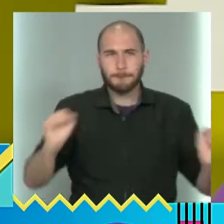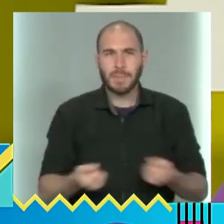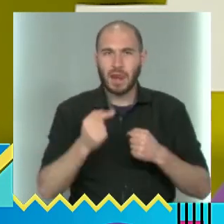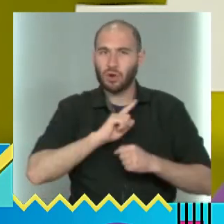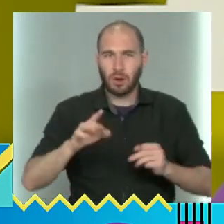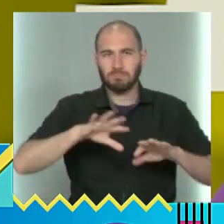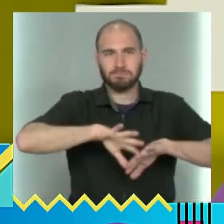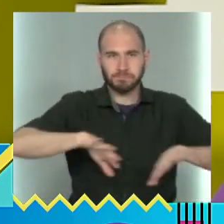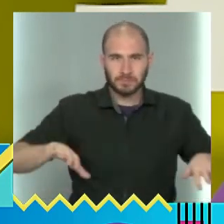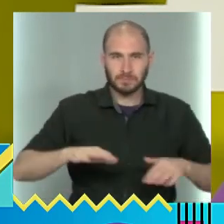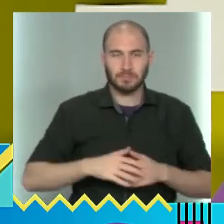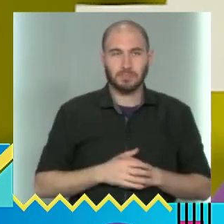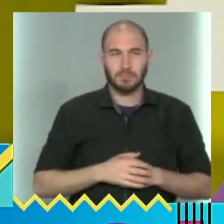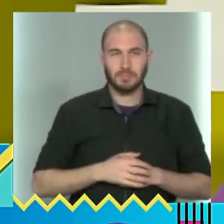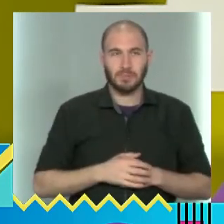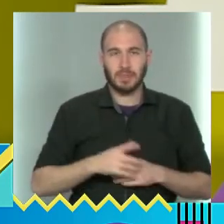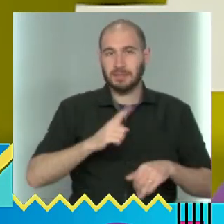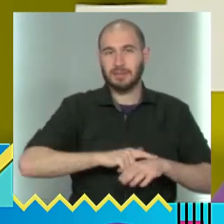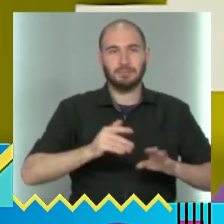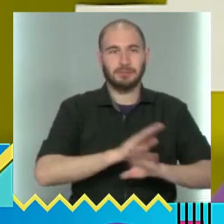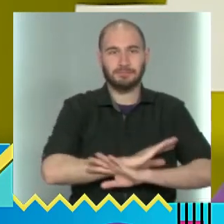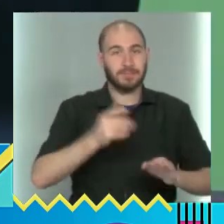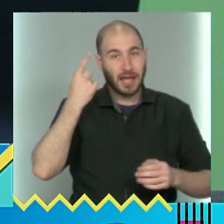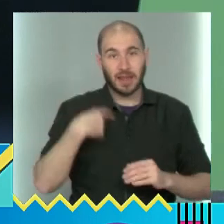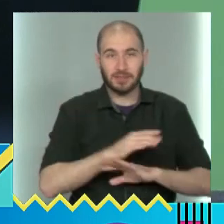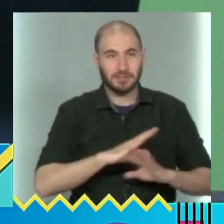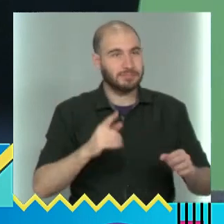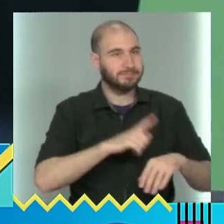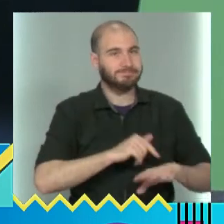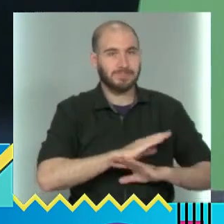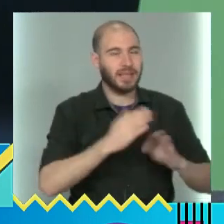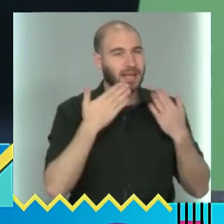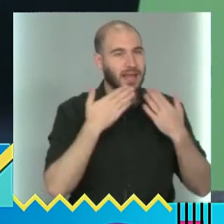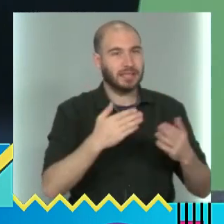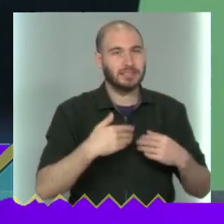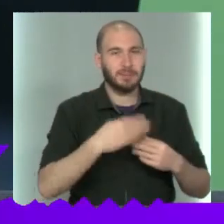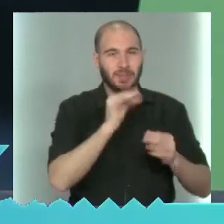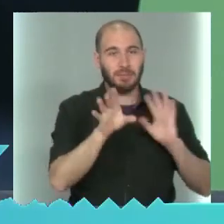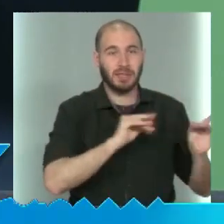abrir un poquito más el juego. No nos queda más tiempo, Caro. No nos queda más tiempo. Agradecer, por supuesto,